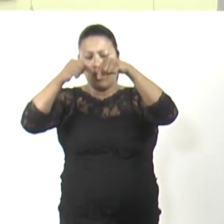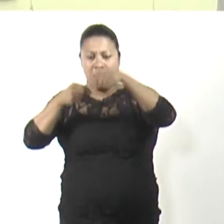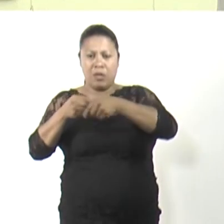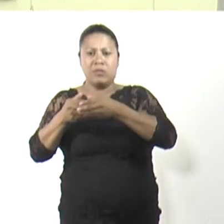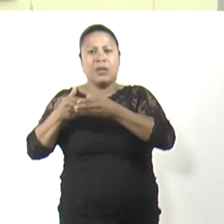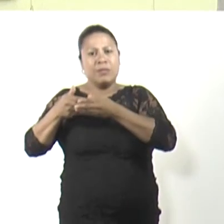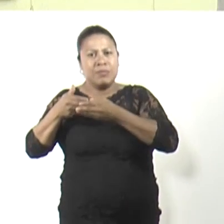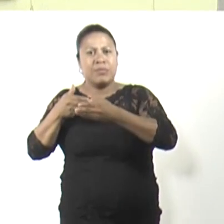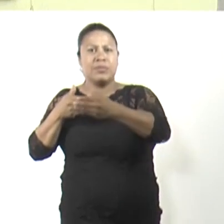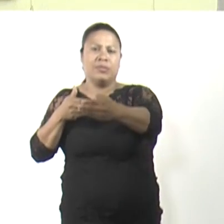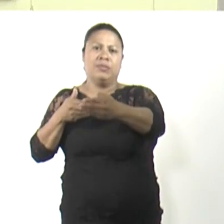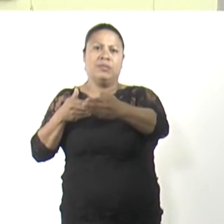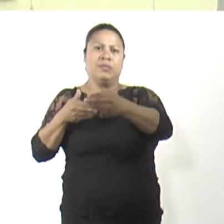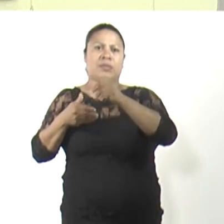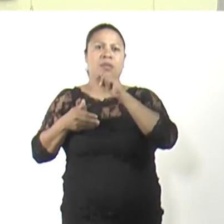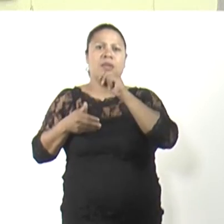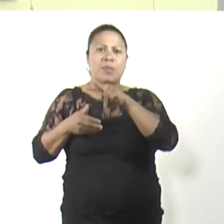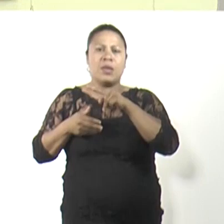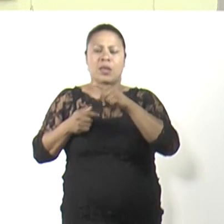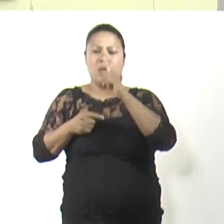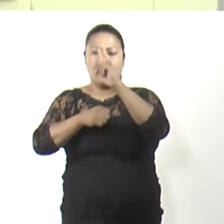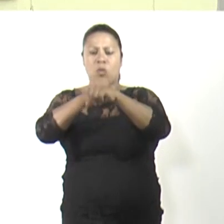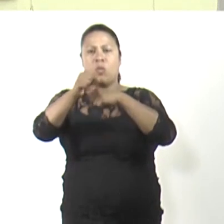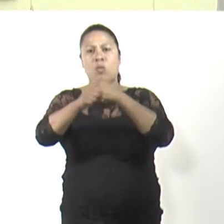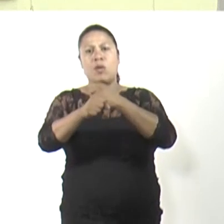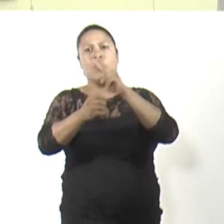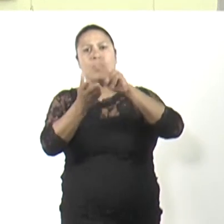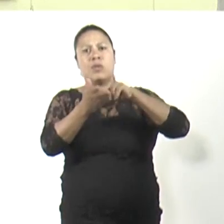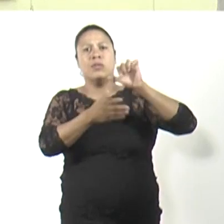bloque, a lo largo también de este ciclo escolar.